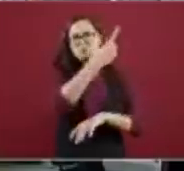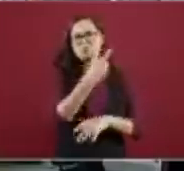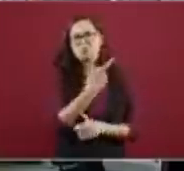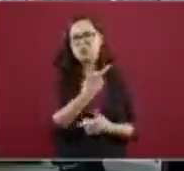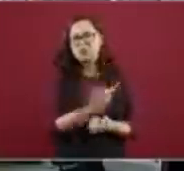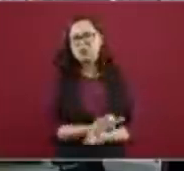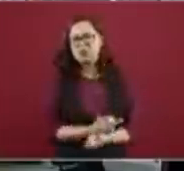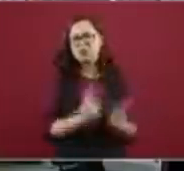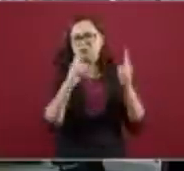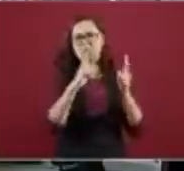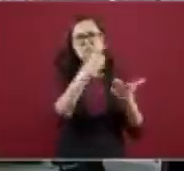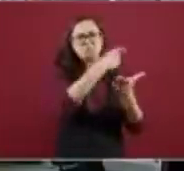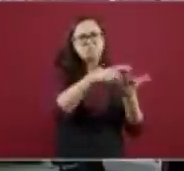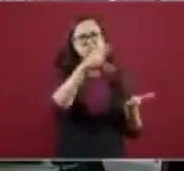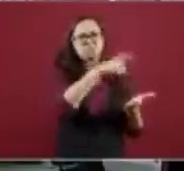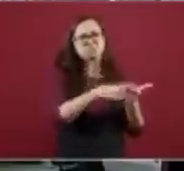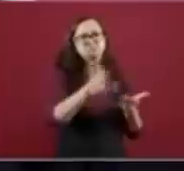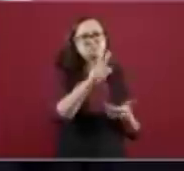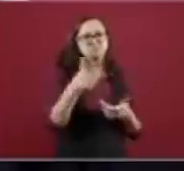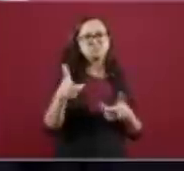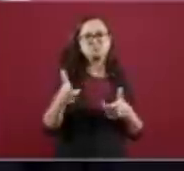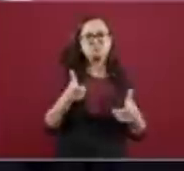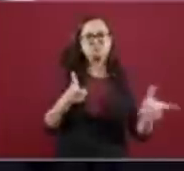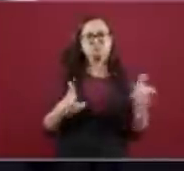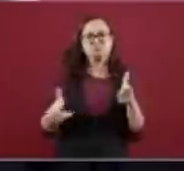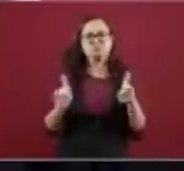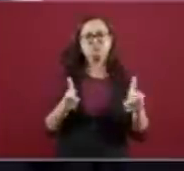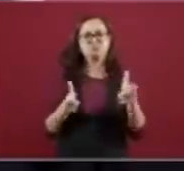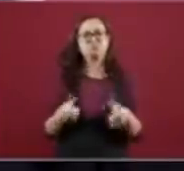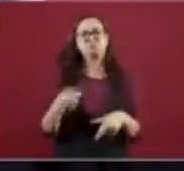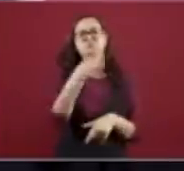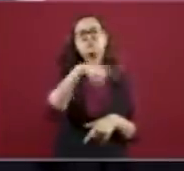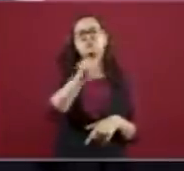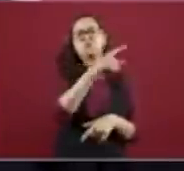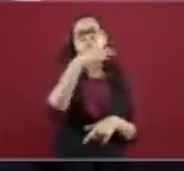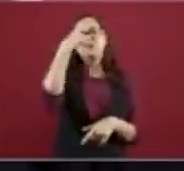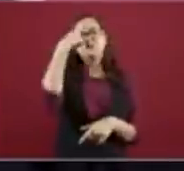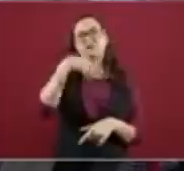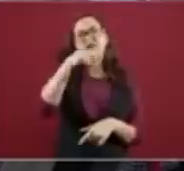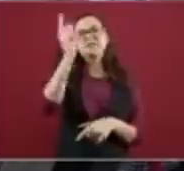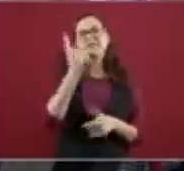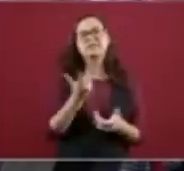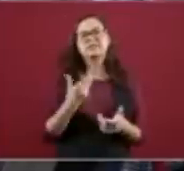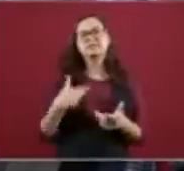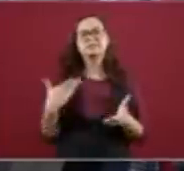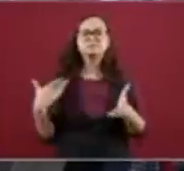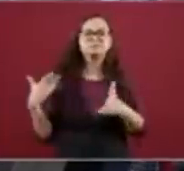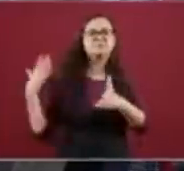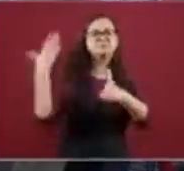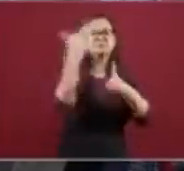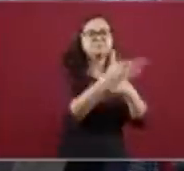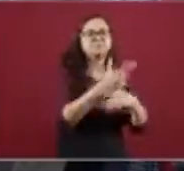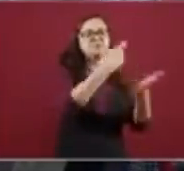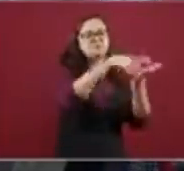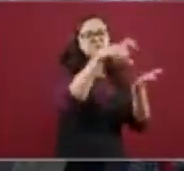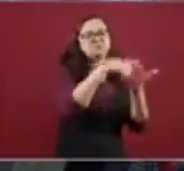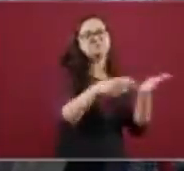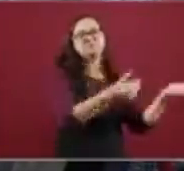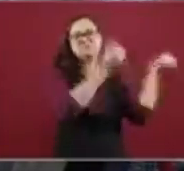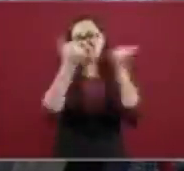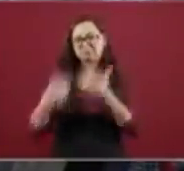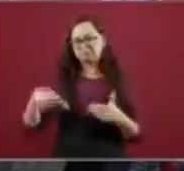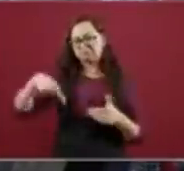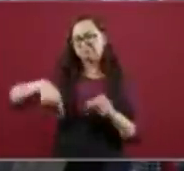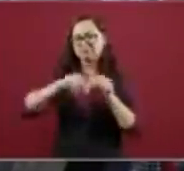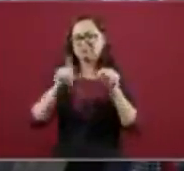arma, pues es la manera más fácil que tienen las organizaciones criminales en nuestro país para armarse. ¿Cuál es la exigencia al